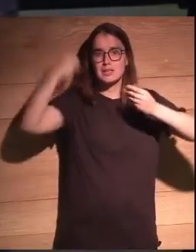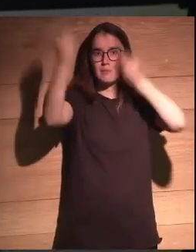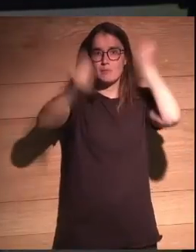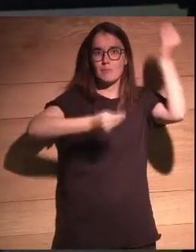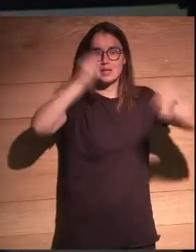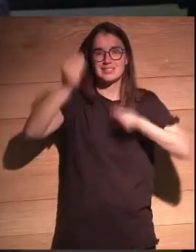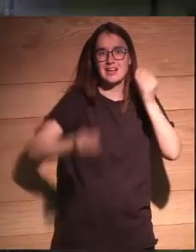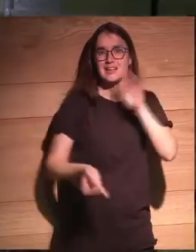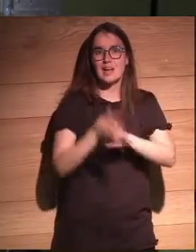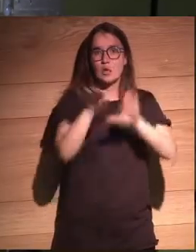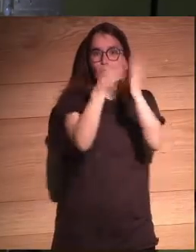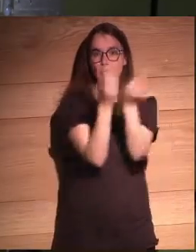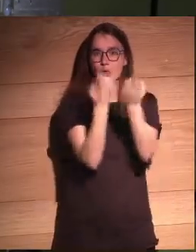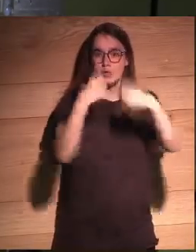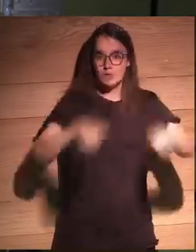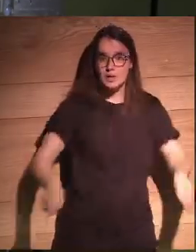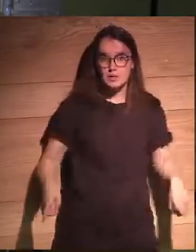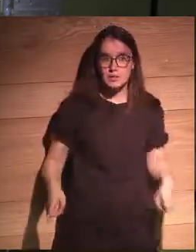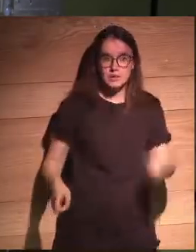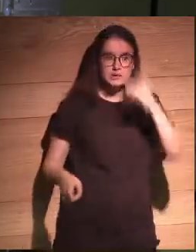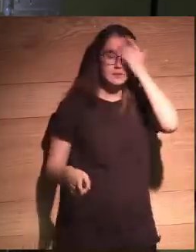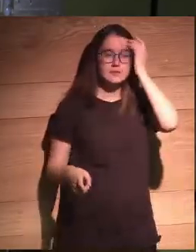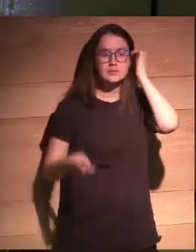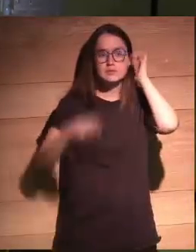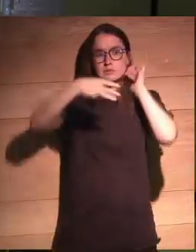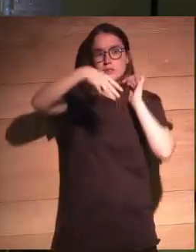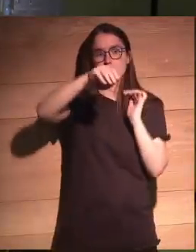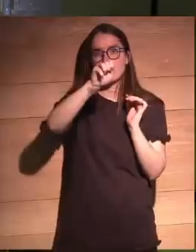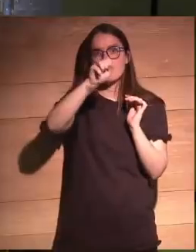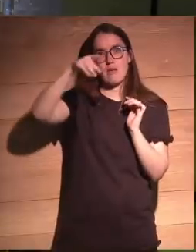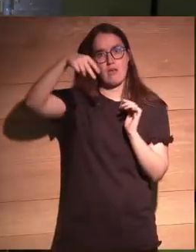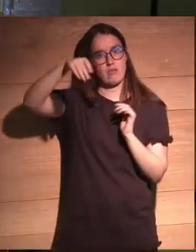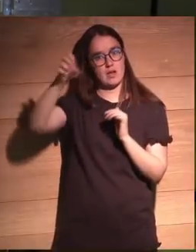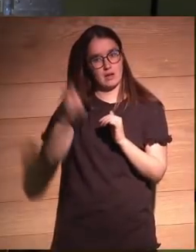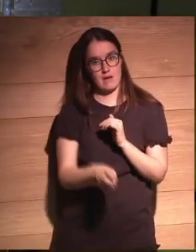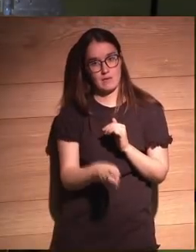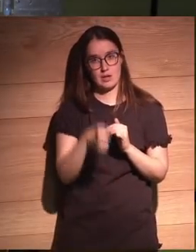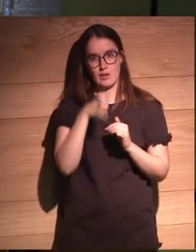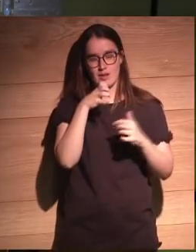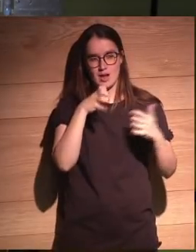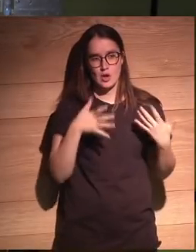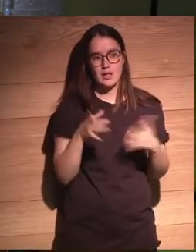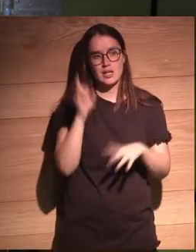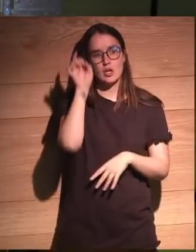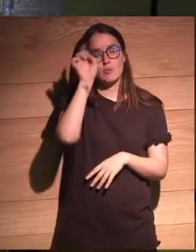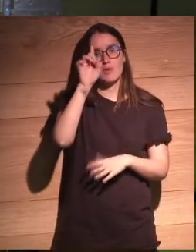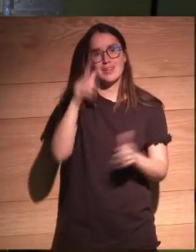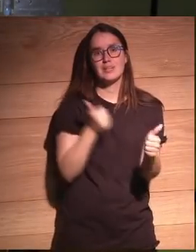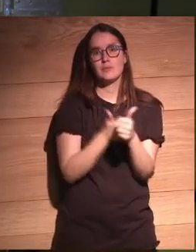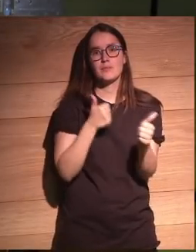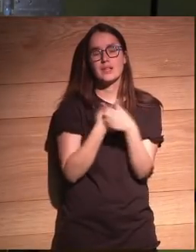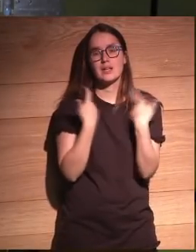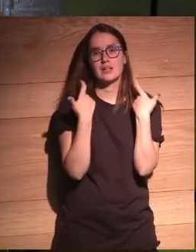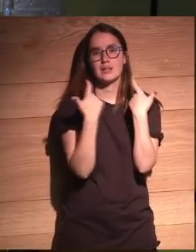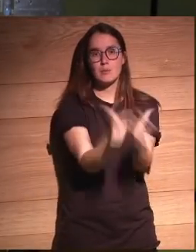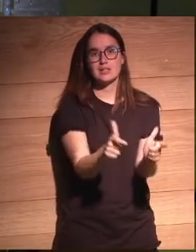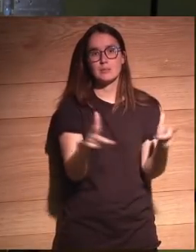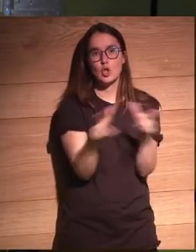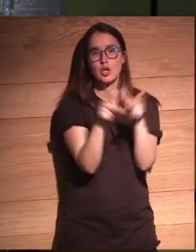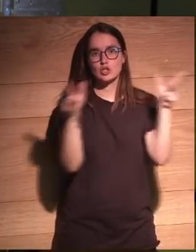y construir un mundo diferente. Maiden, que nos acompaña ahora, es profesor asociado en el Departamento